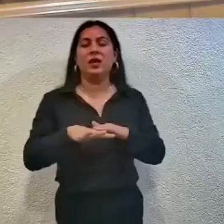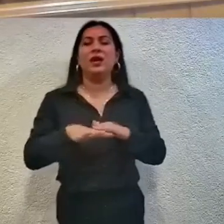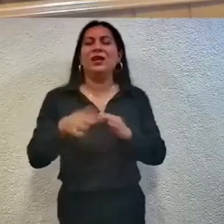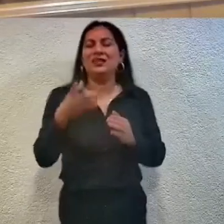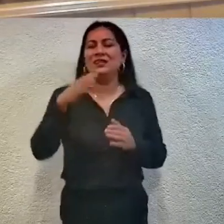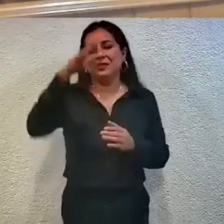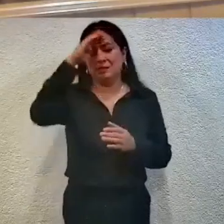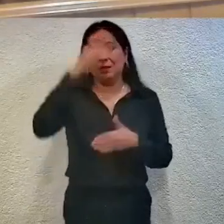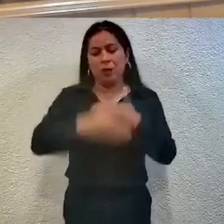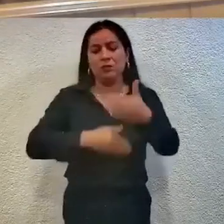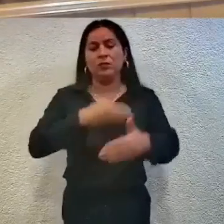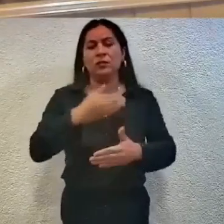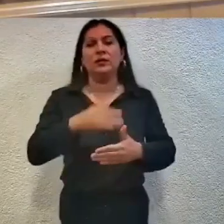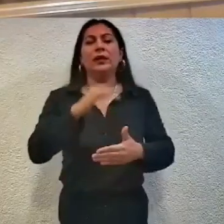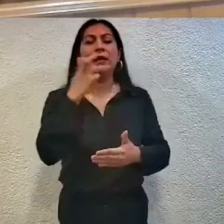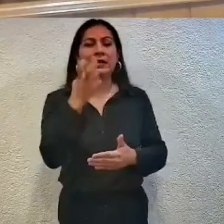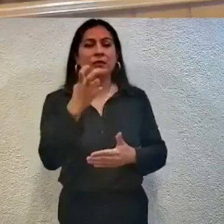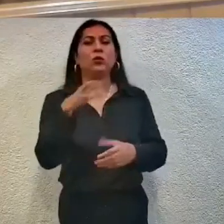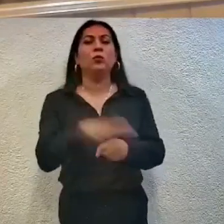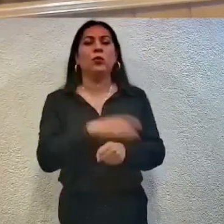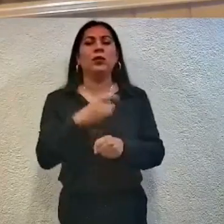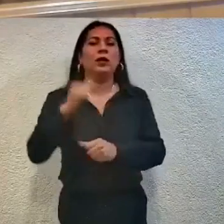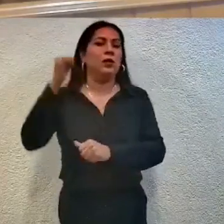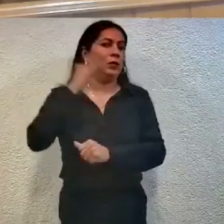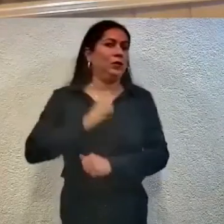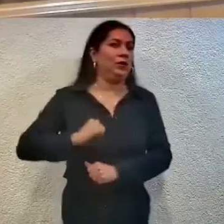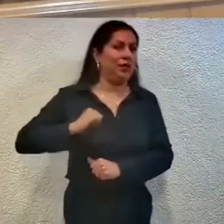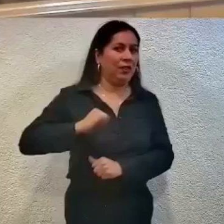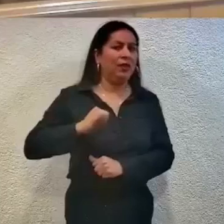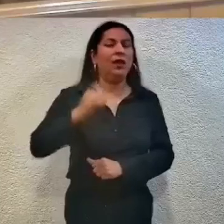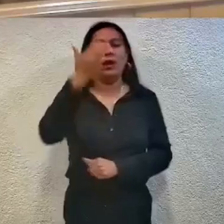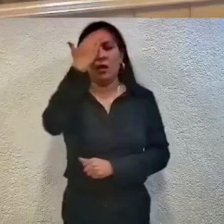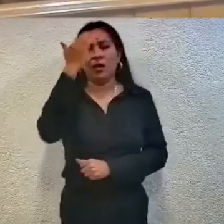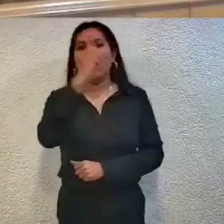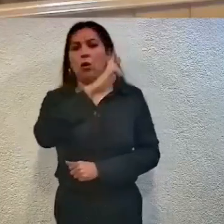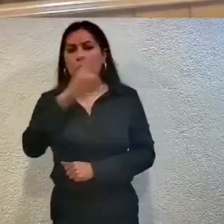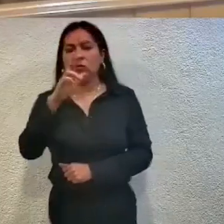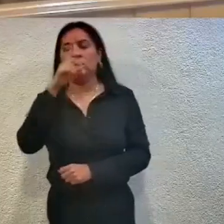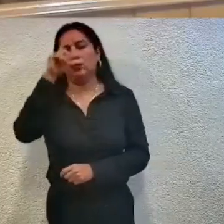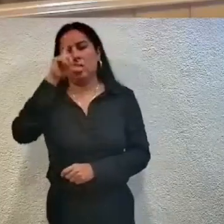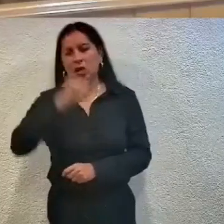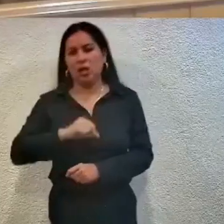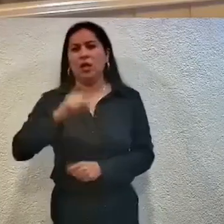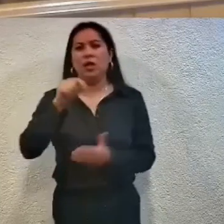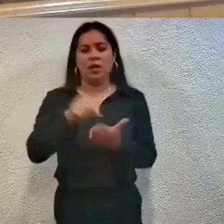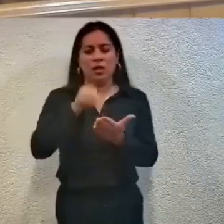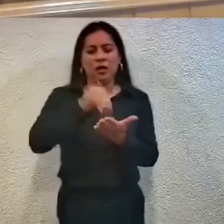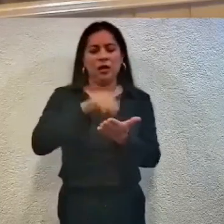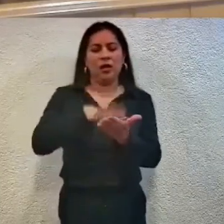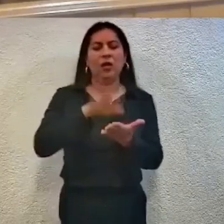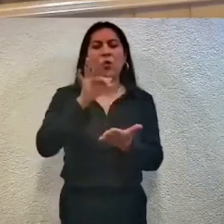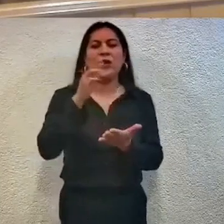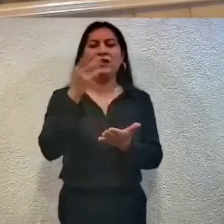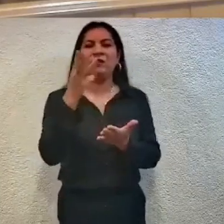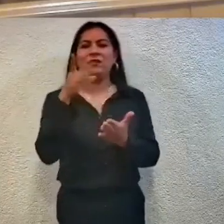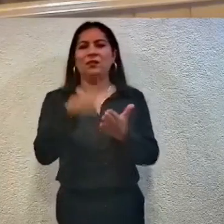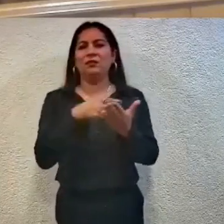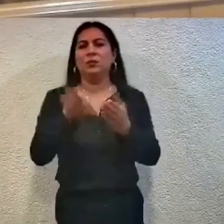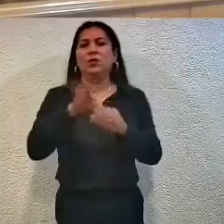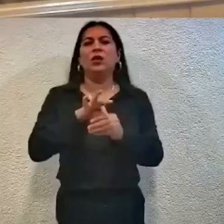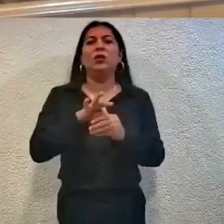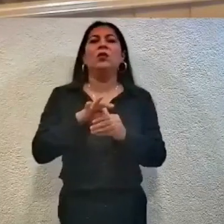estima procedente. Ello porque la autoridad responsable reconoce que por error asentó 43 votos cuando el partido